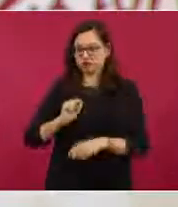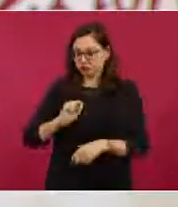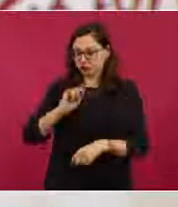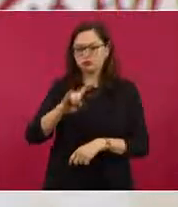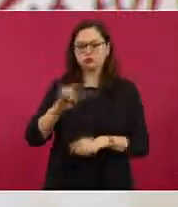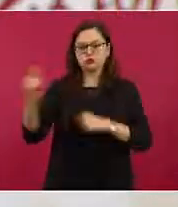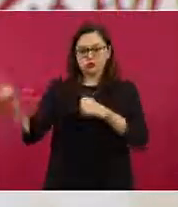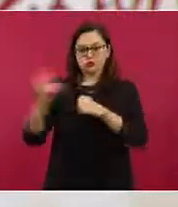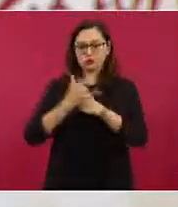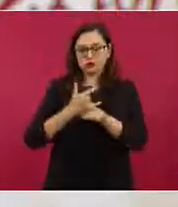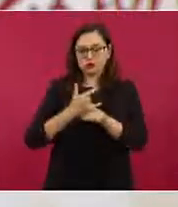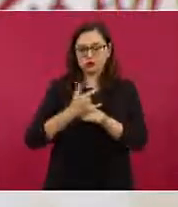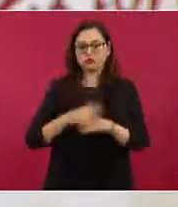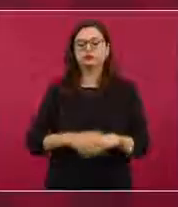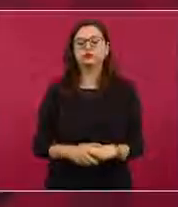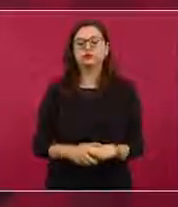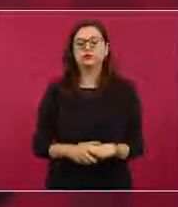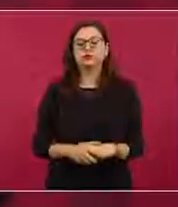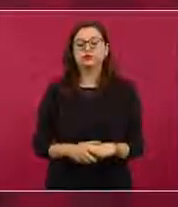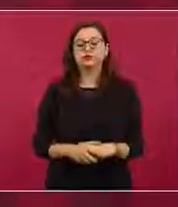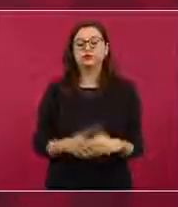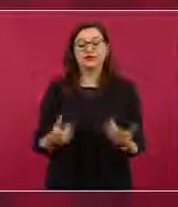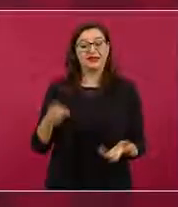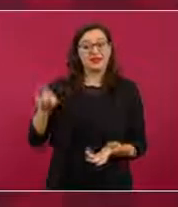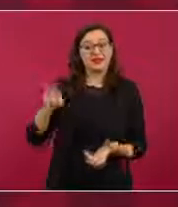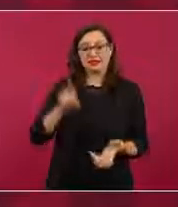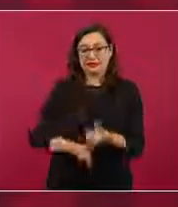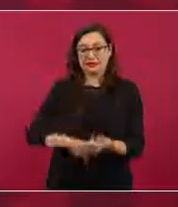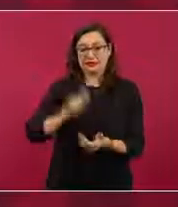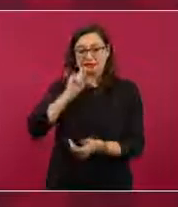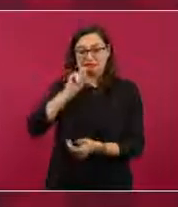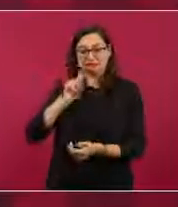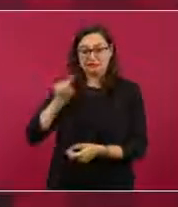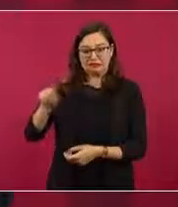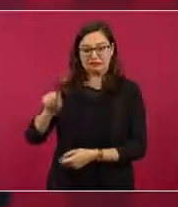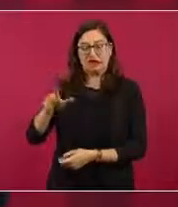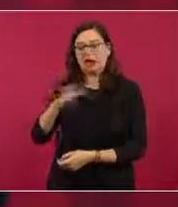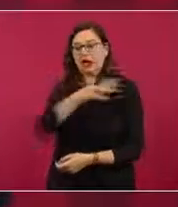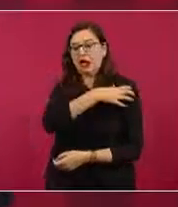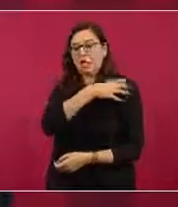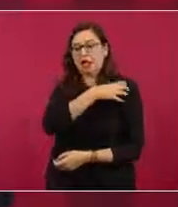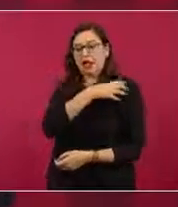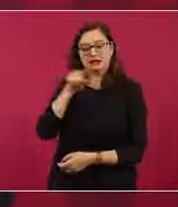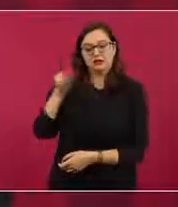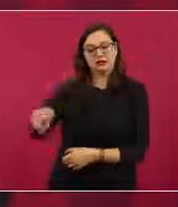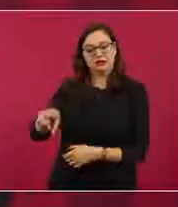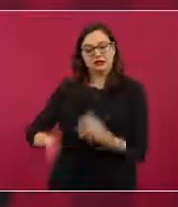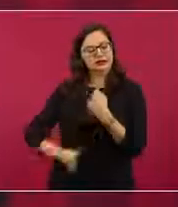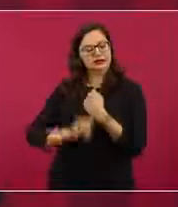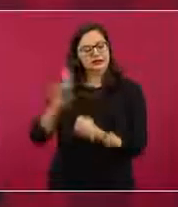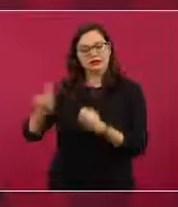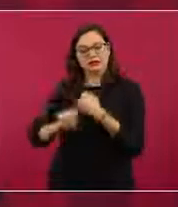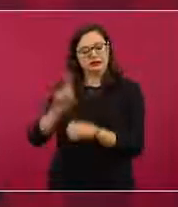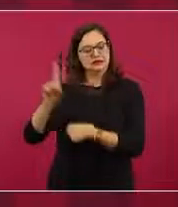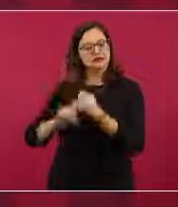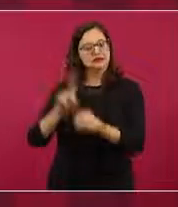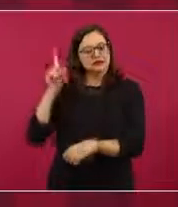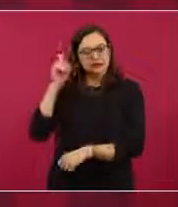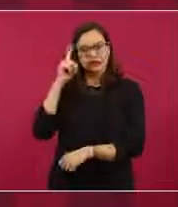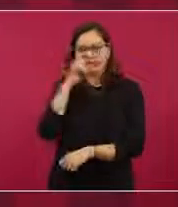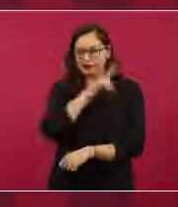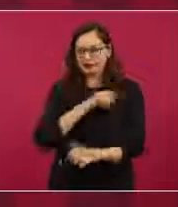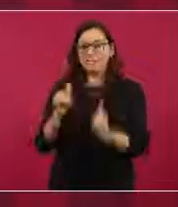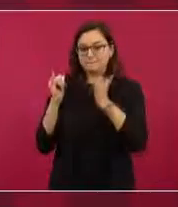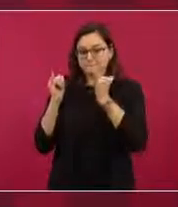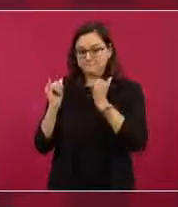desde la frontera. Kiev tiene cada vez condiciones más difíciles, pero en la frontera entre Ucrania y Rumanía pues